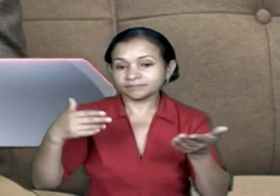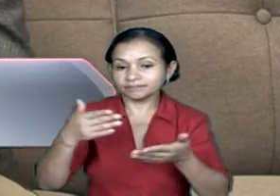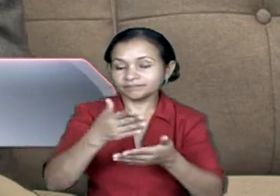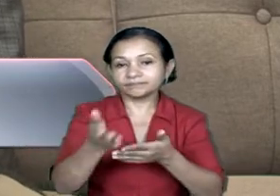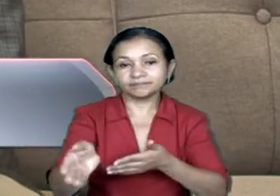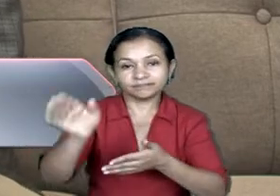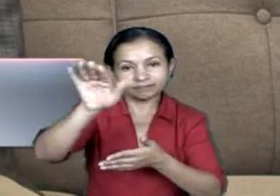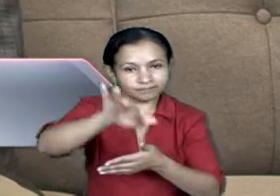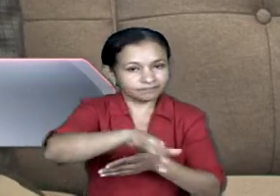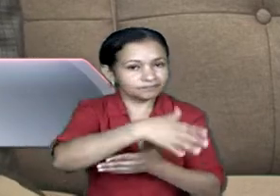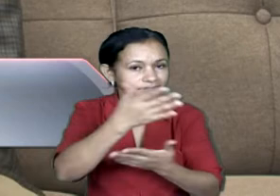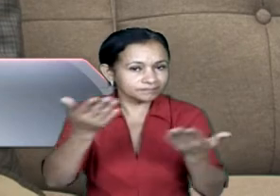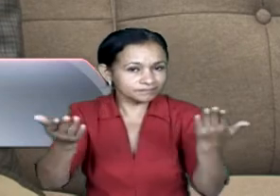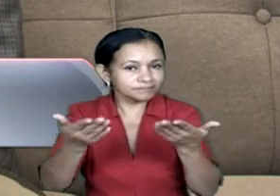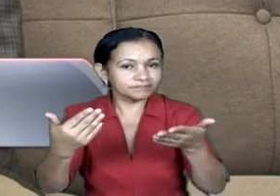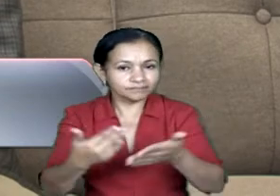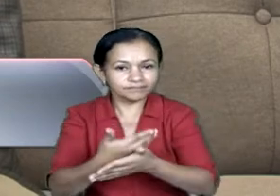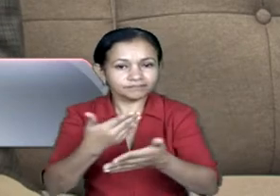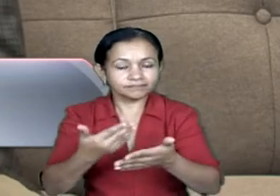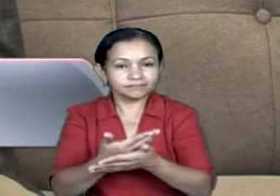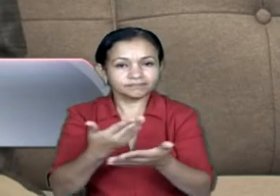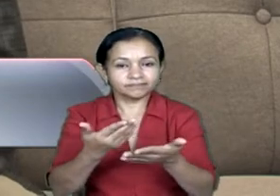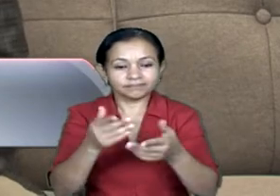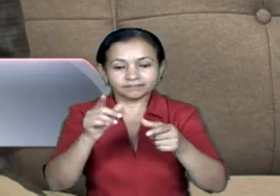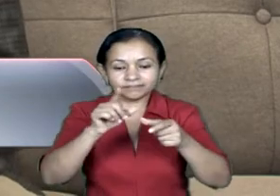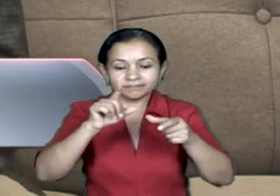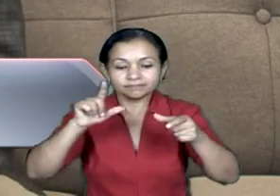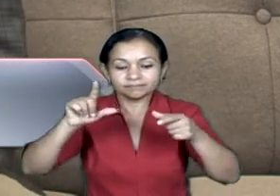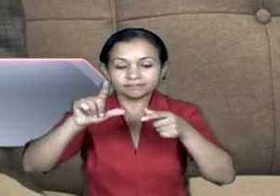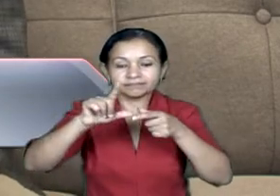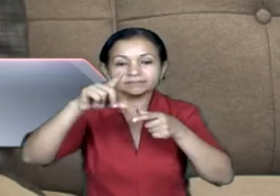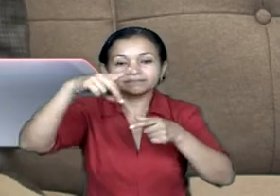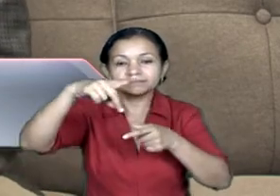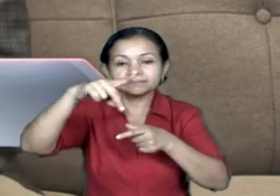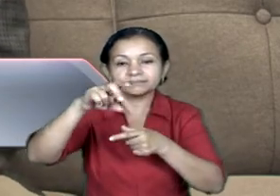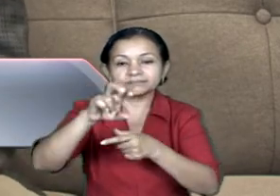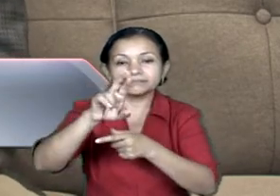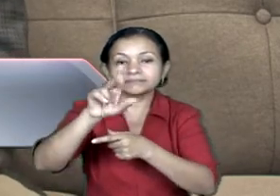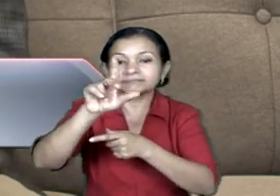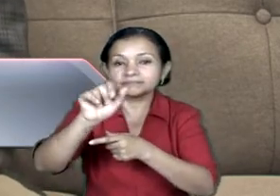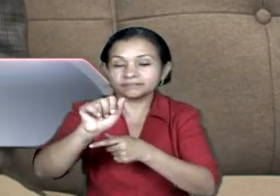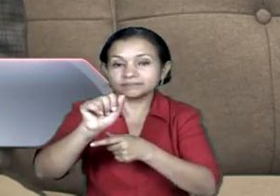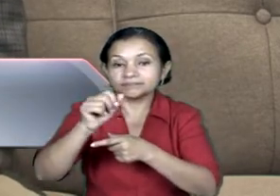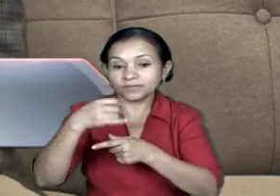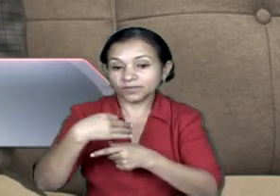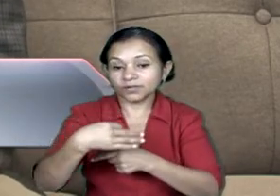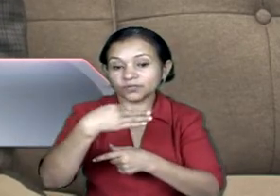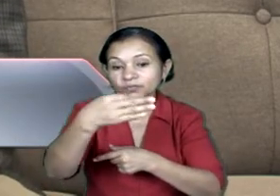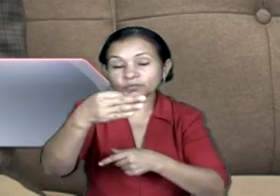peces marinos en Laguna de Perlas. Exacto. Y pronto va a concluir